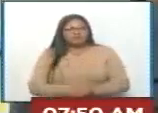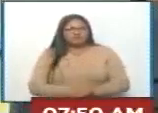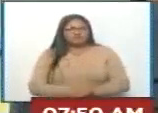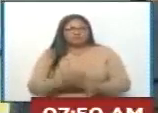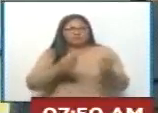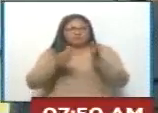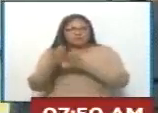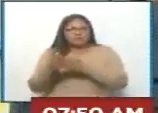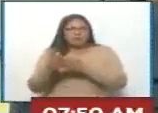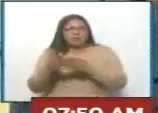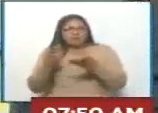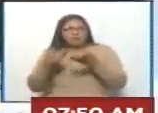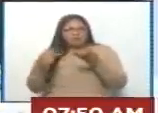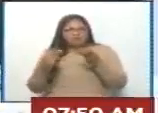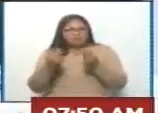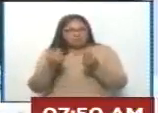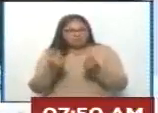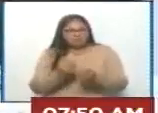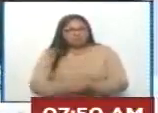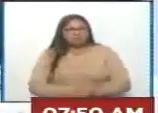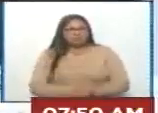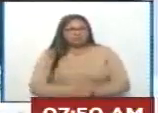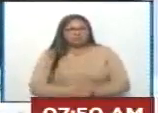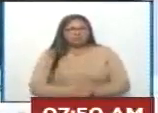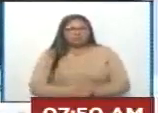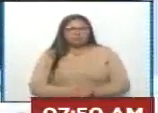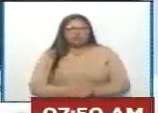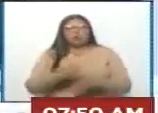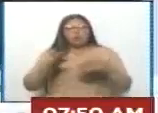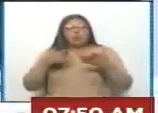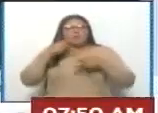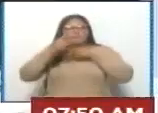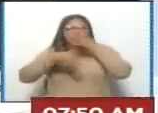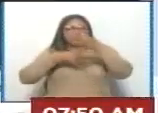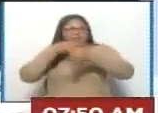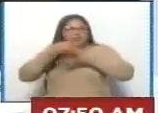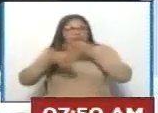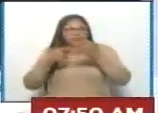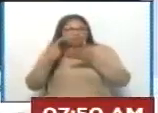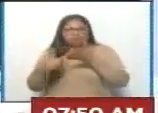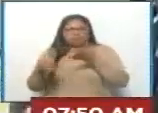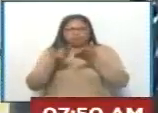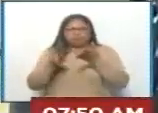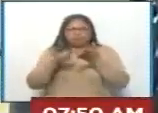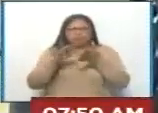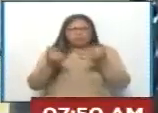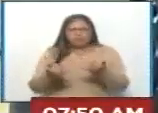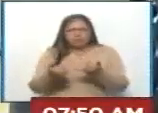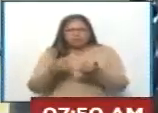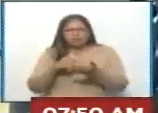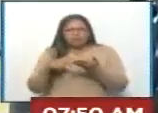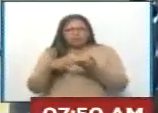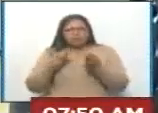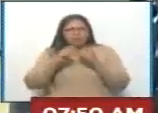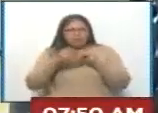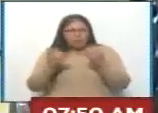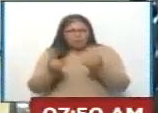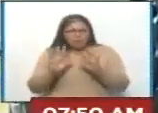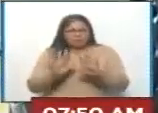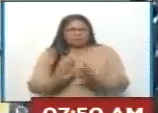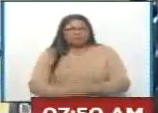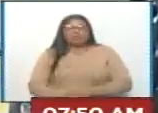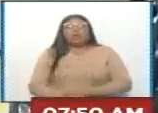los salarios. Ahora, diputado, ¿cuál es la explicación económica del aumento constante de la tasa de cambio? Ajá. Entonces,